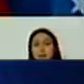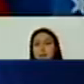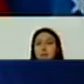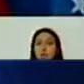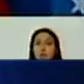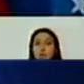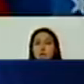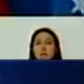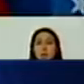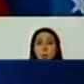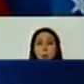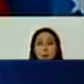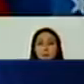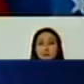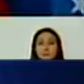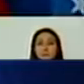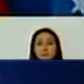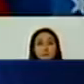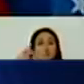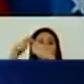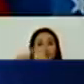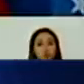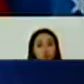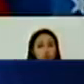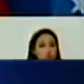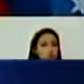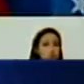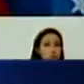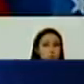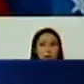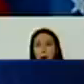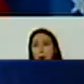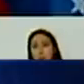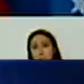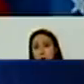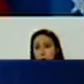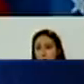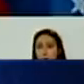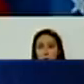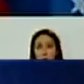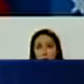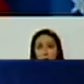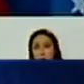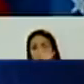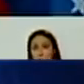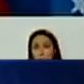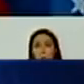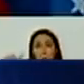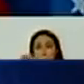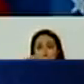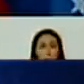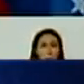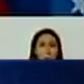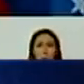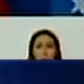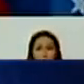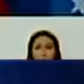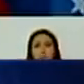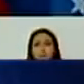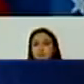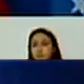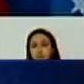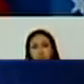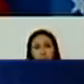169 kilogramos. Si sumamos lo anterior, pudiéramos decir que prácticamente entre